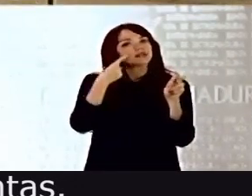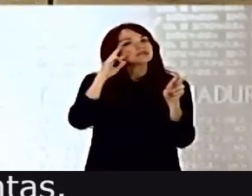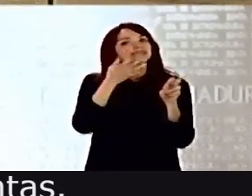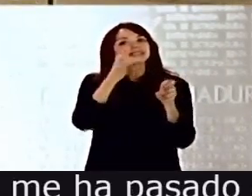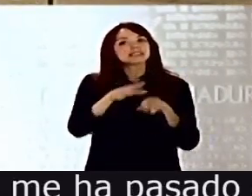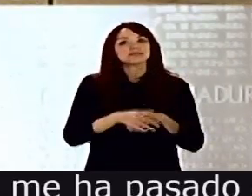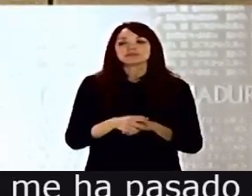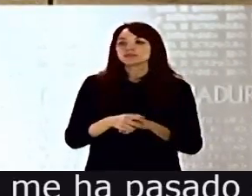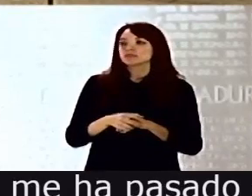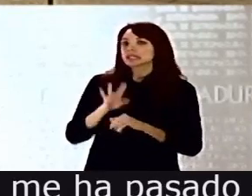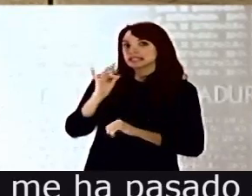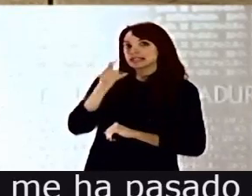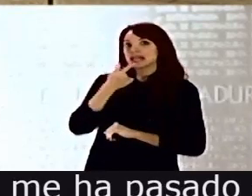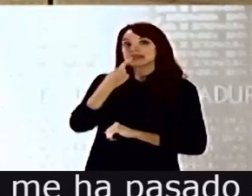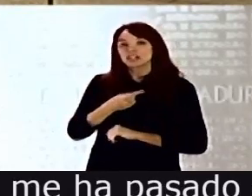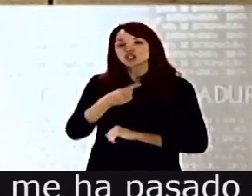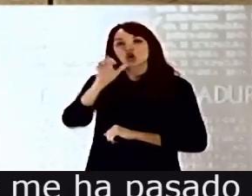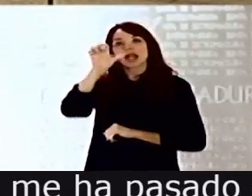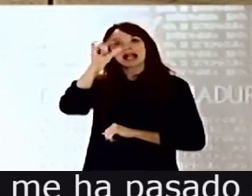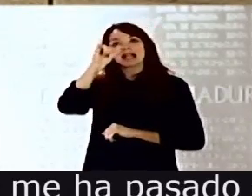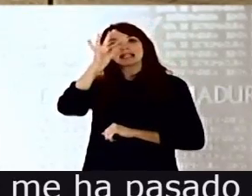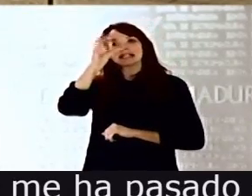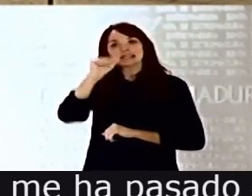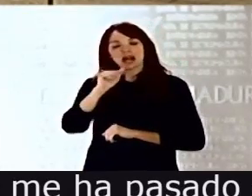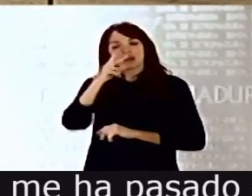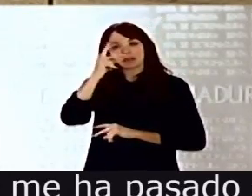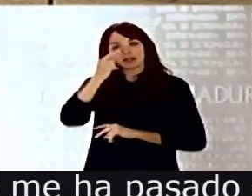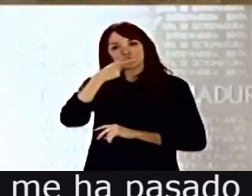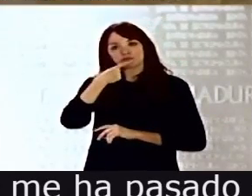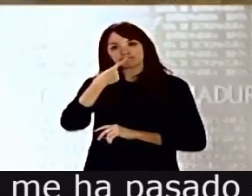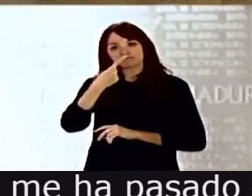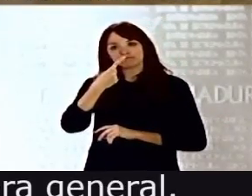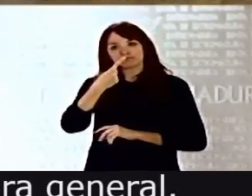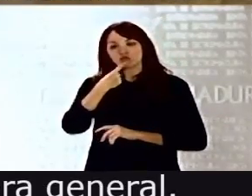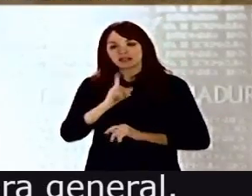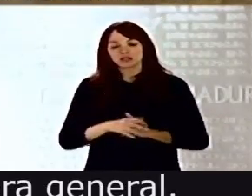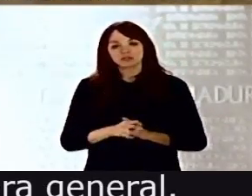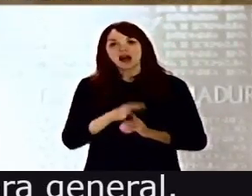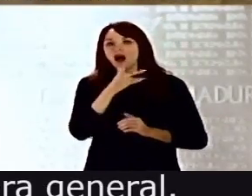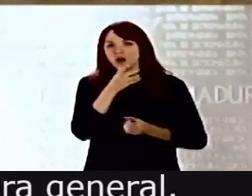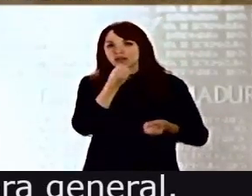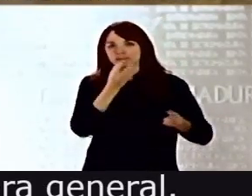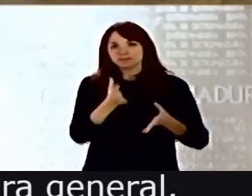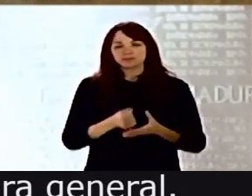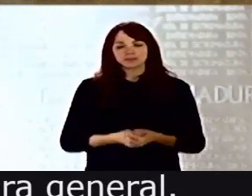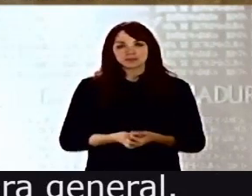interventora general. He dicho Elisa, pero no he dicho el apellido. Y ahora mismo se lo digo.